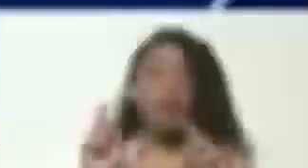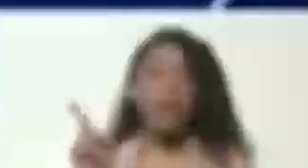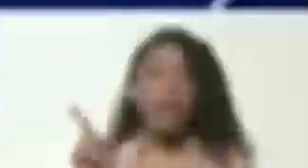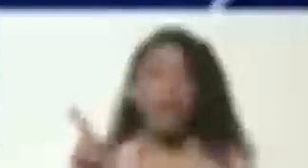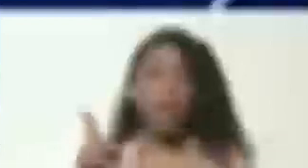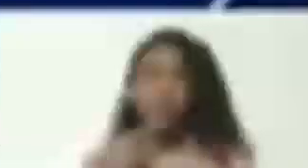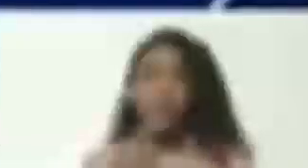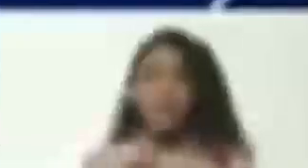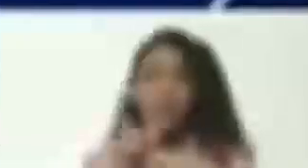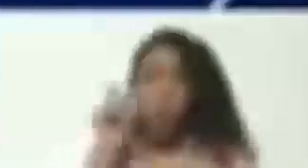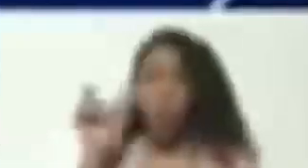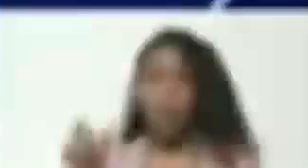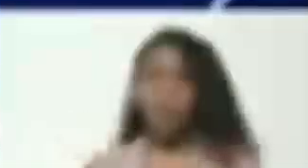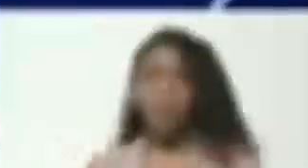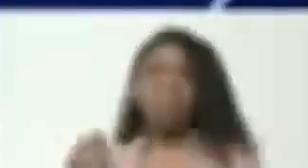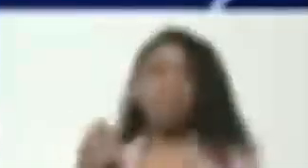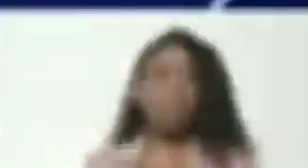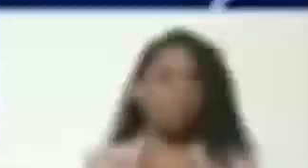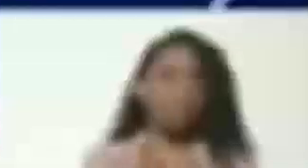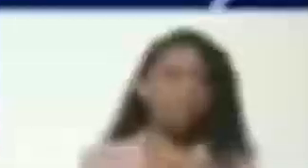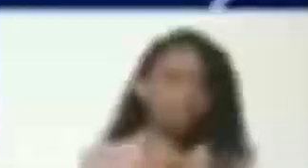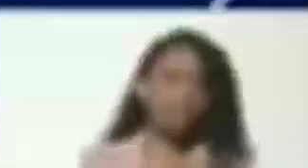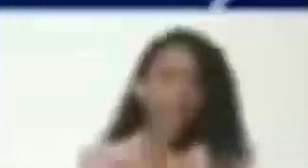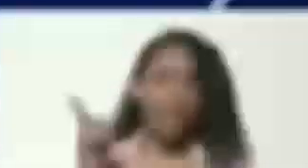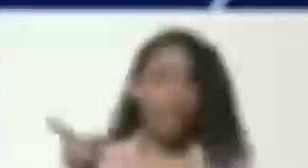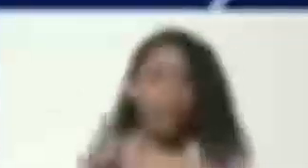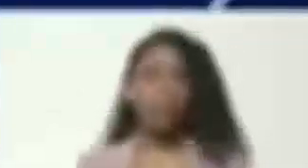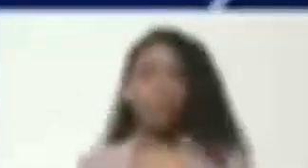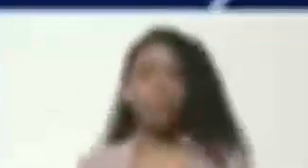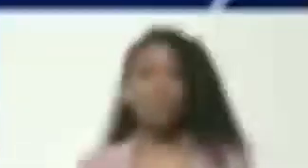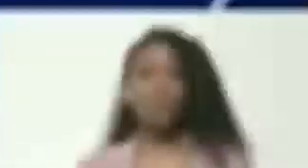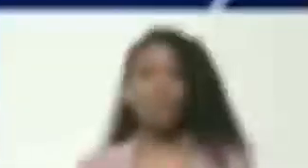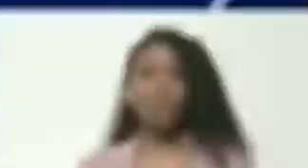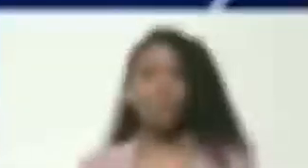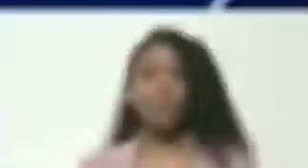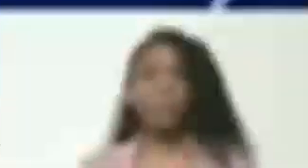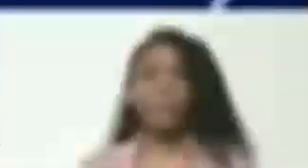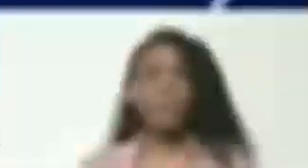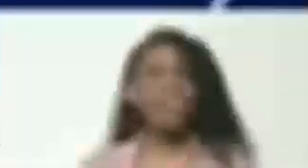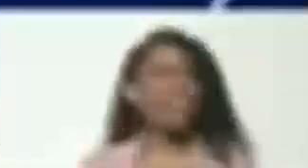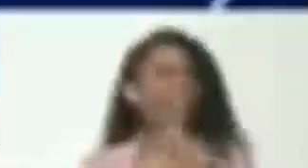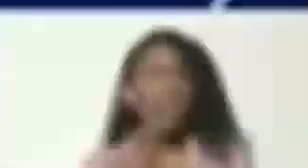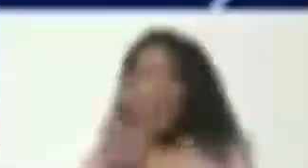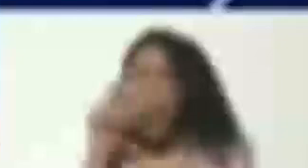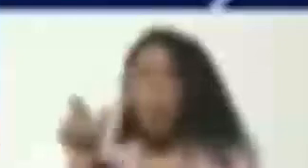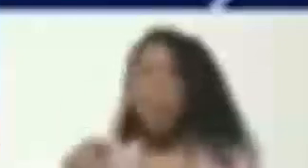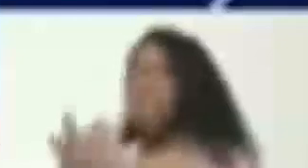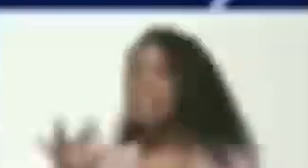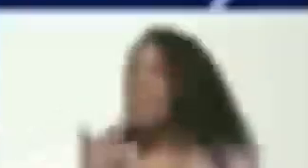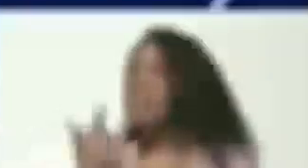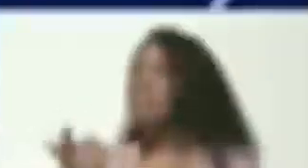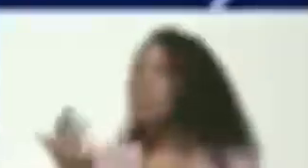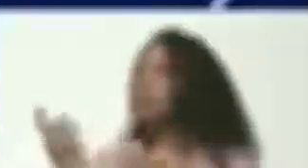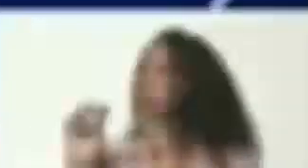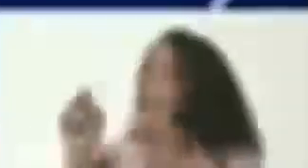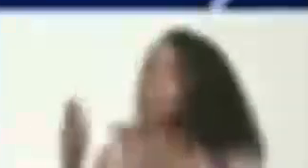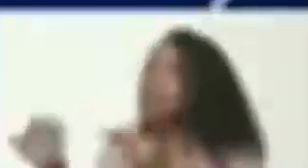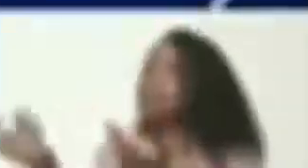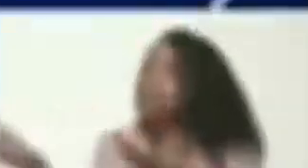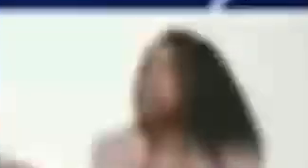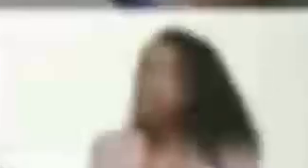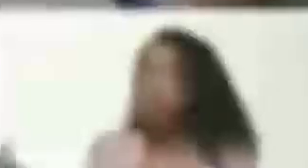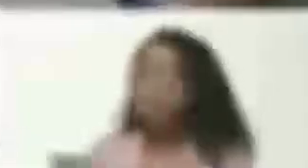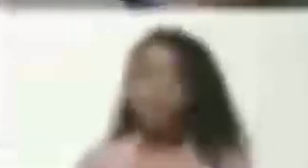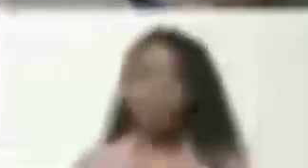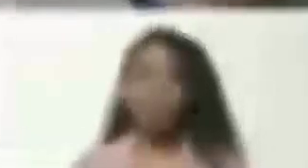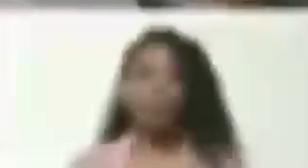la primera vez que se crean muchas comisiones para el salario, para la inflación y para las prestaciones sociales. No es la primera vez,